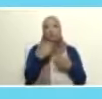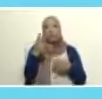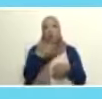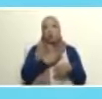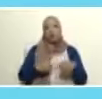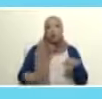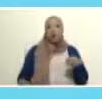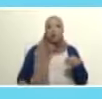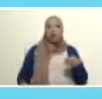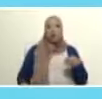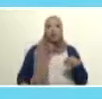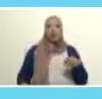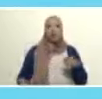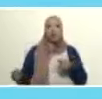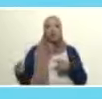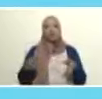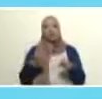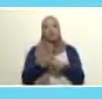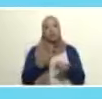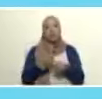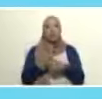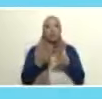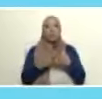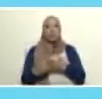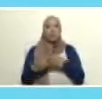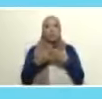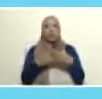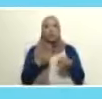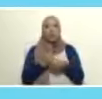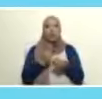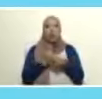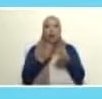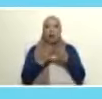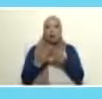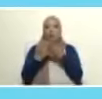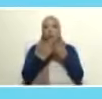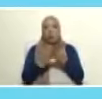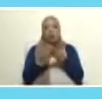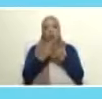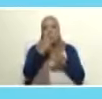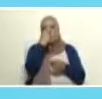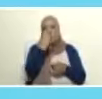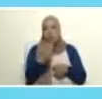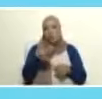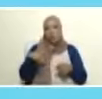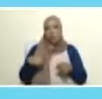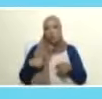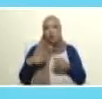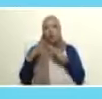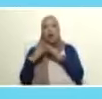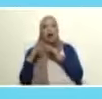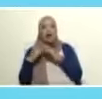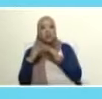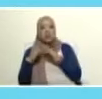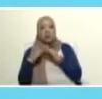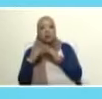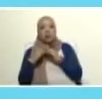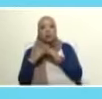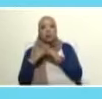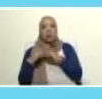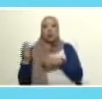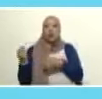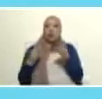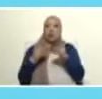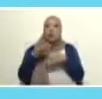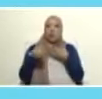Presidente, claro que sí, y con esta chispa de dirigencia estudiantil, nosotros, de parte de los estudiantes, le hacemos la invitación a nuestra casa de la OVE. Y claro que sí, y como